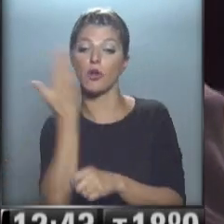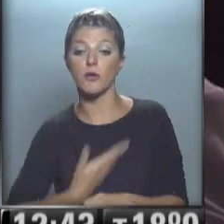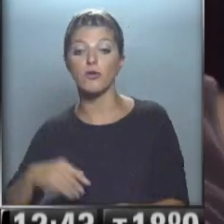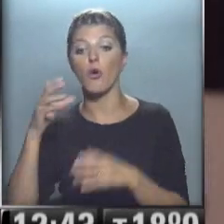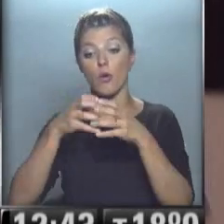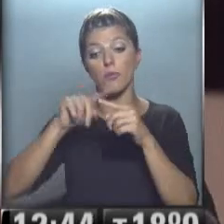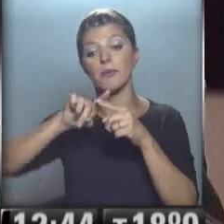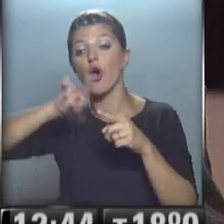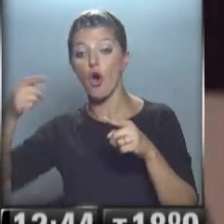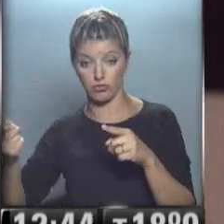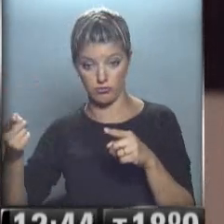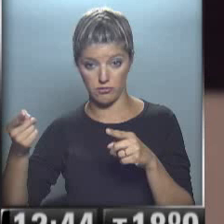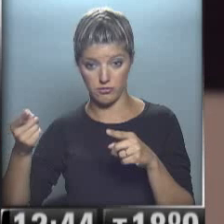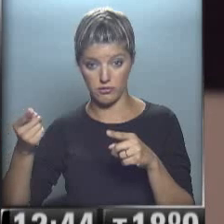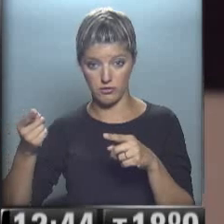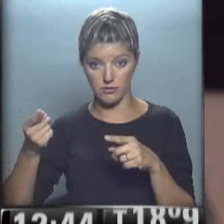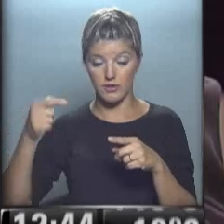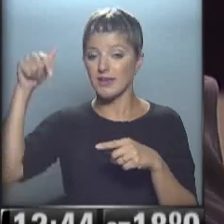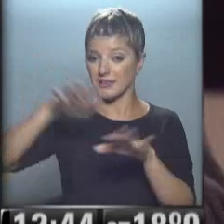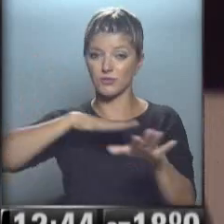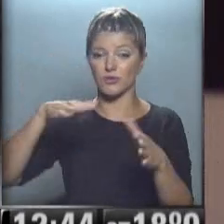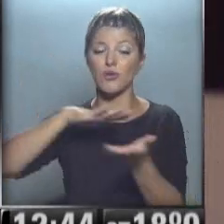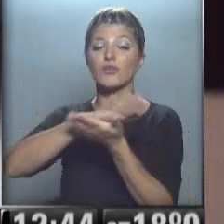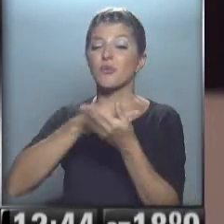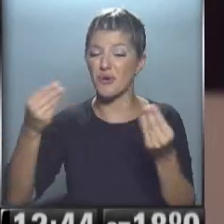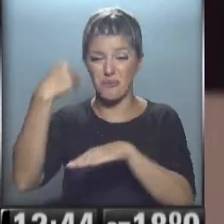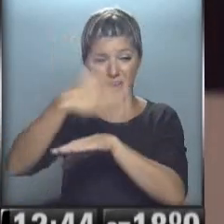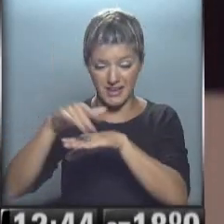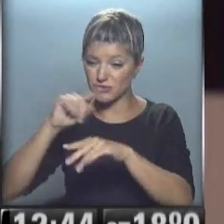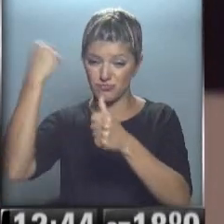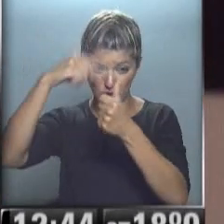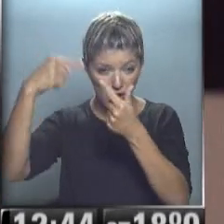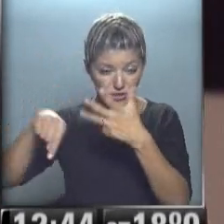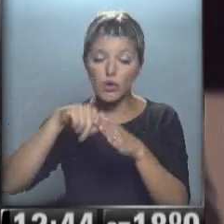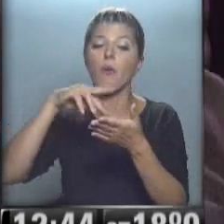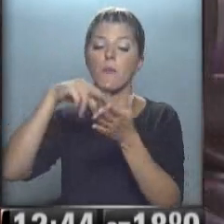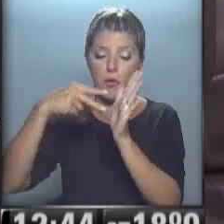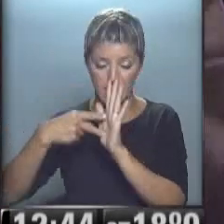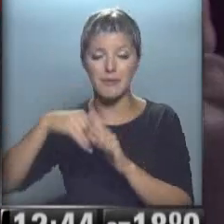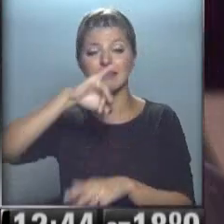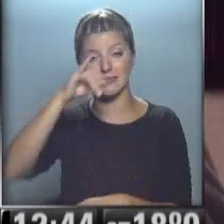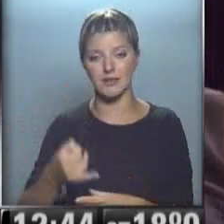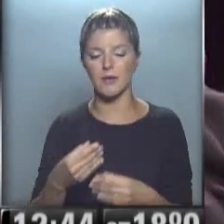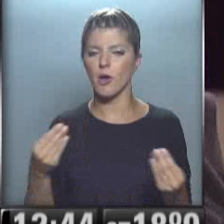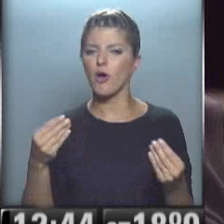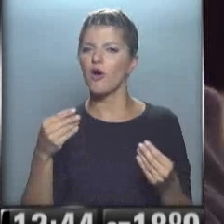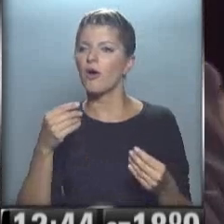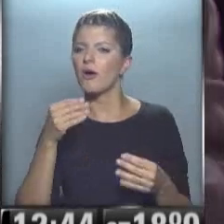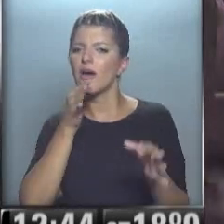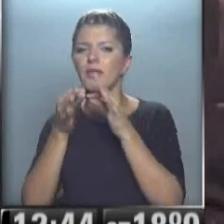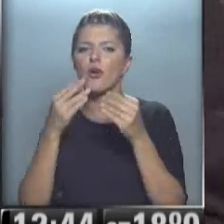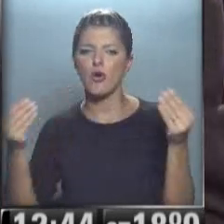eh necesidad de estar resolviendo como se está resolviendo en las calles ahora cómo discutir eso cuando en realidad están enviando